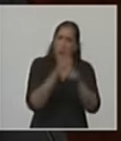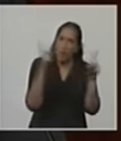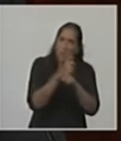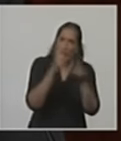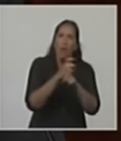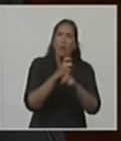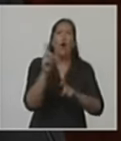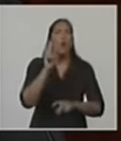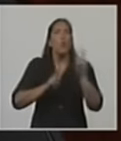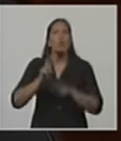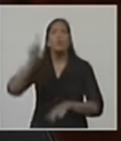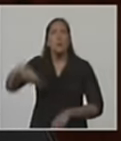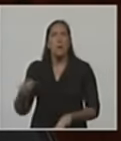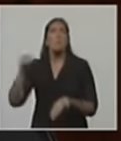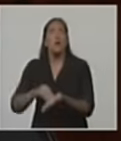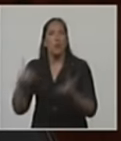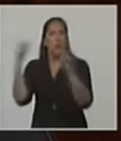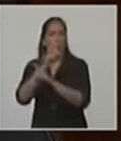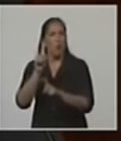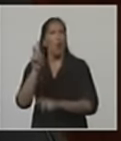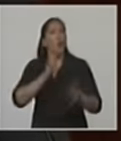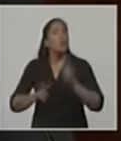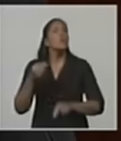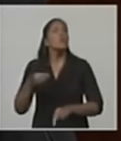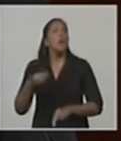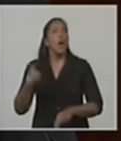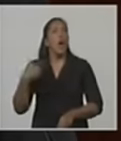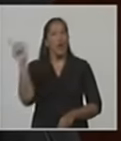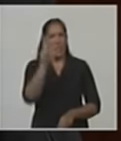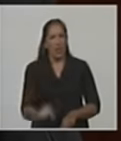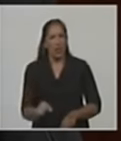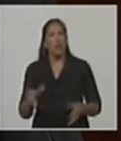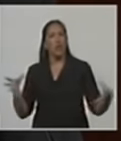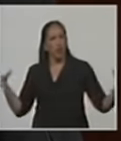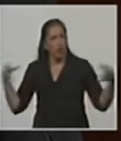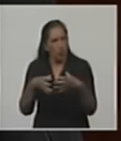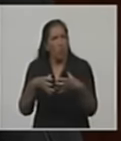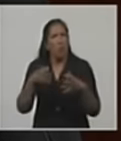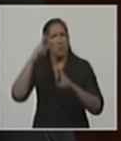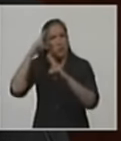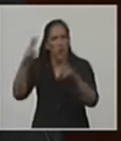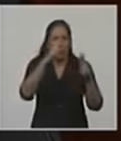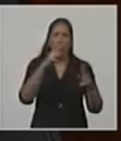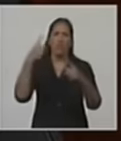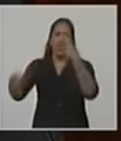generarlos. Es momento de unir a los argentinos y respetar nuestras diferencias.